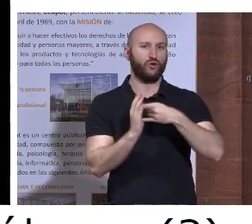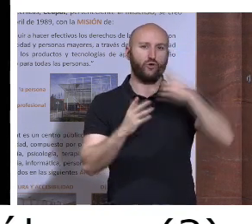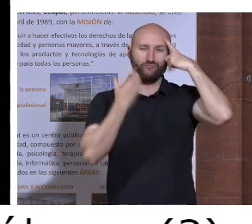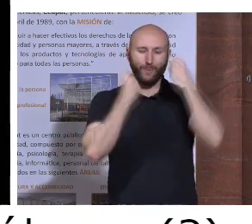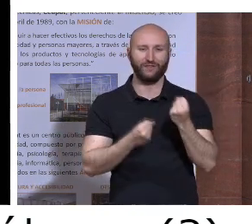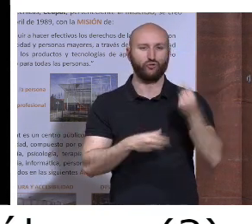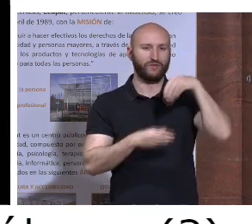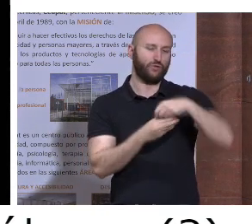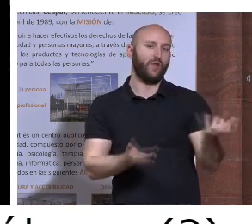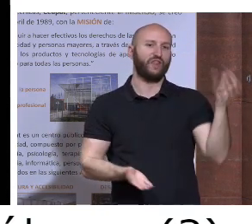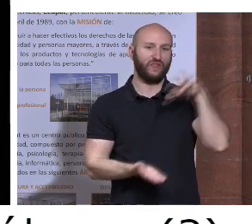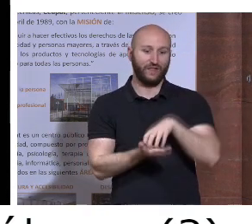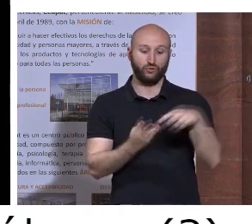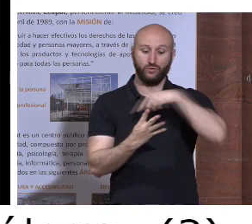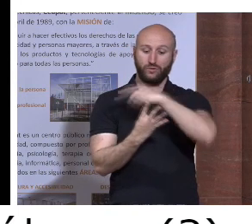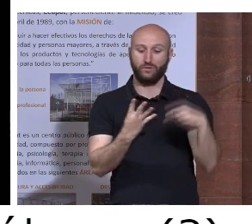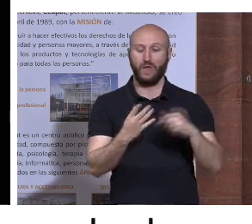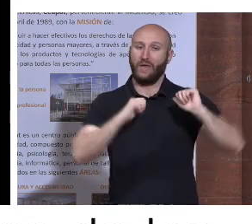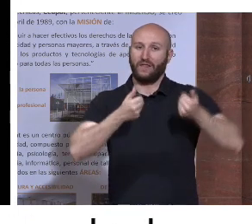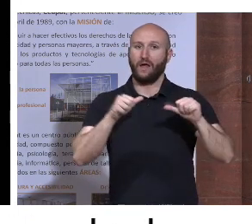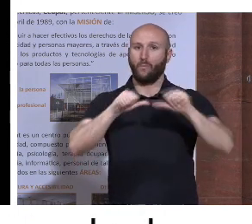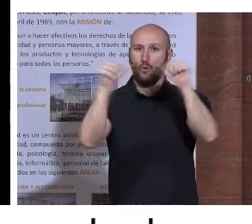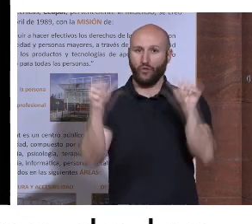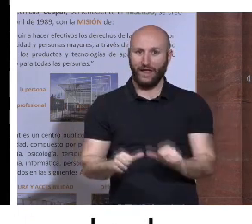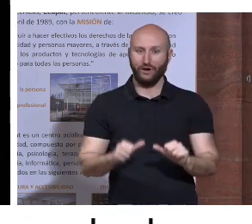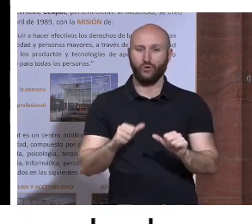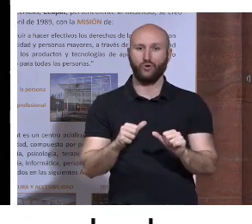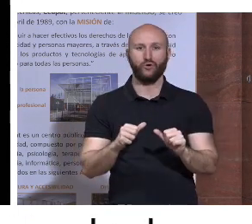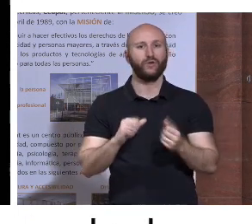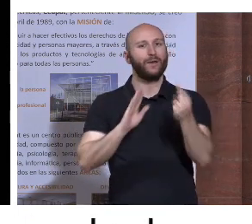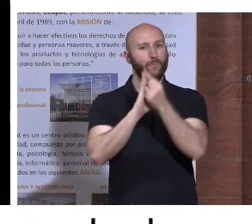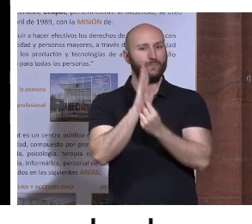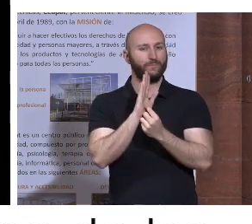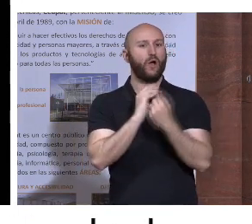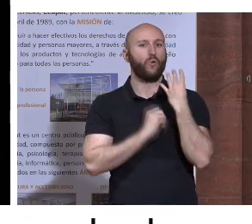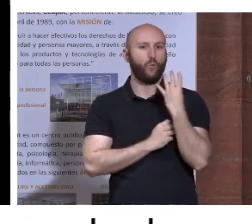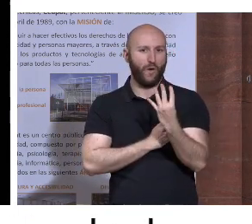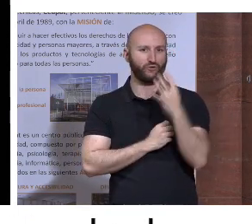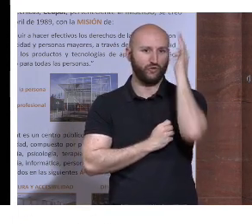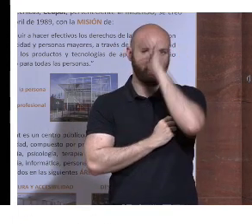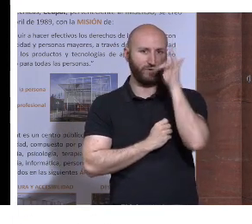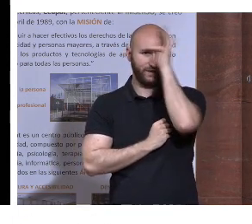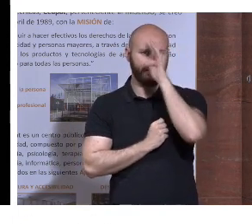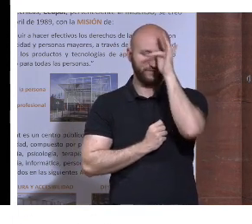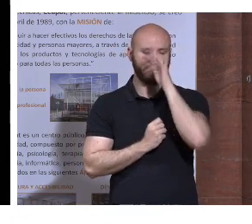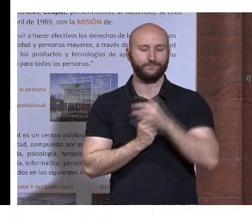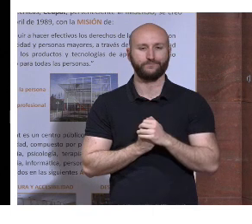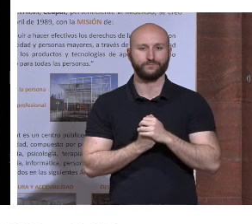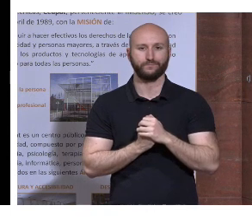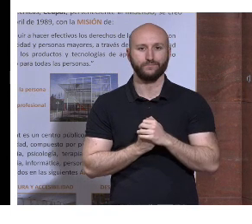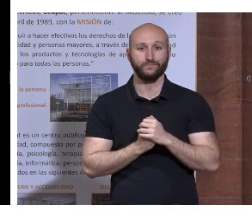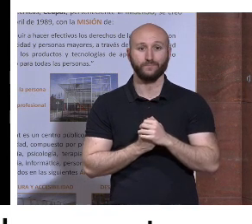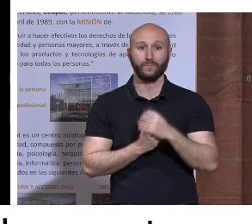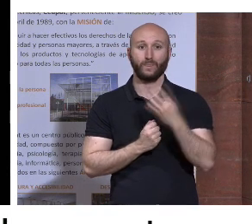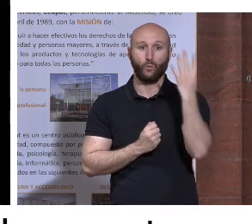centro. Entonces, ellos ponen en marcha este modelo que se fundamenta en cuatro principios, o en cuatro bases teóricas principalmente. Y una, y para mí la